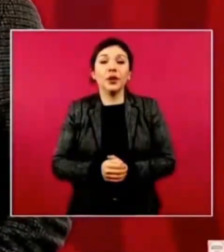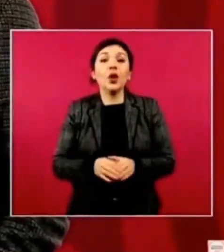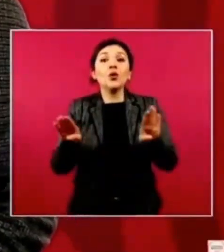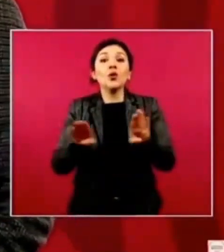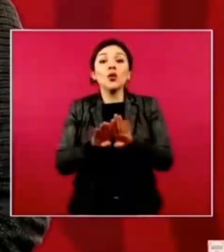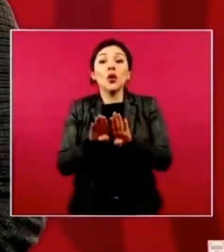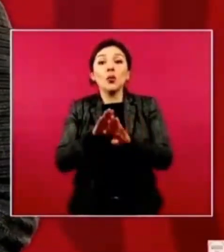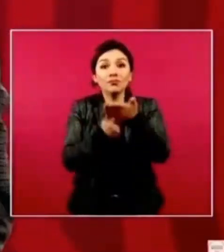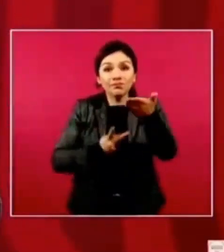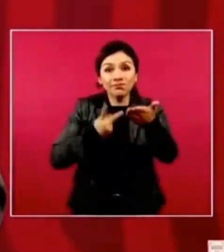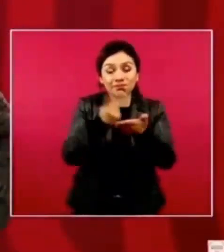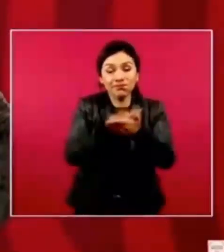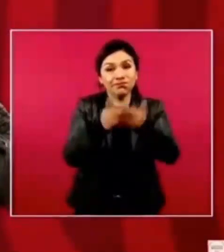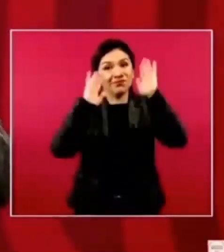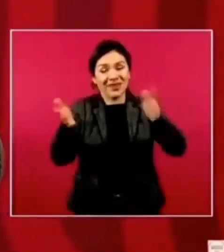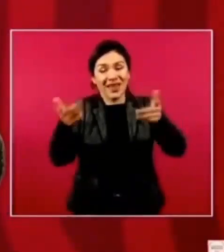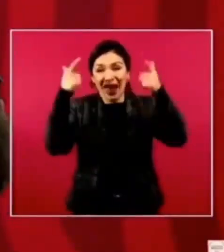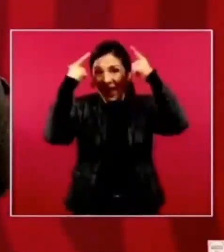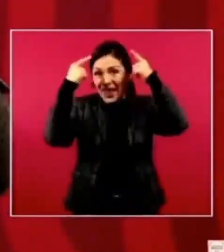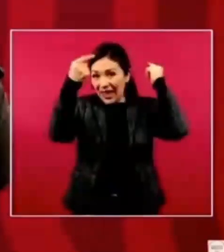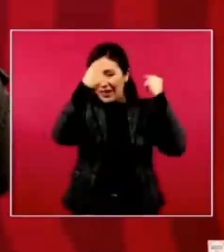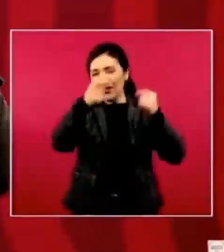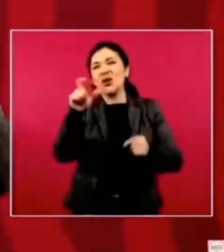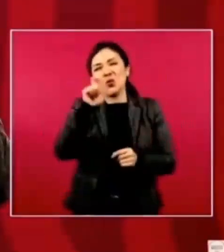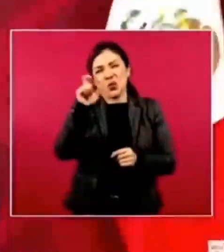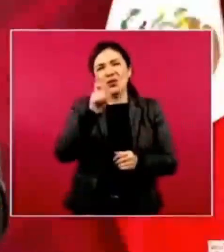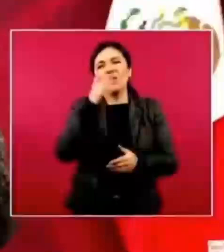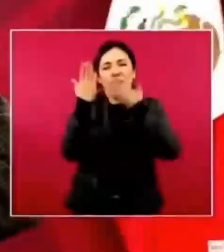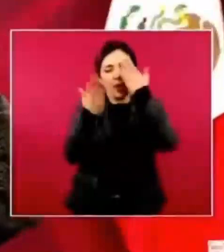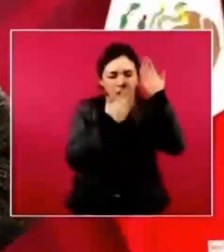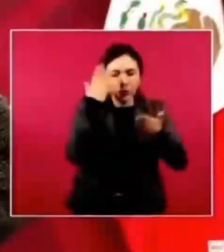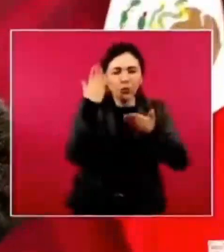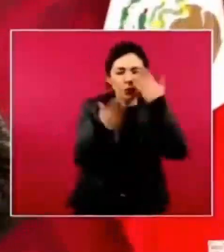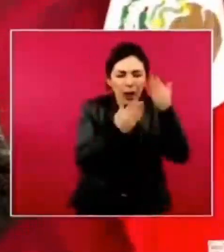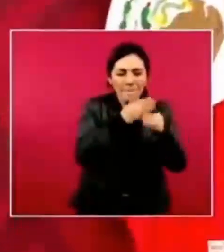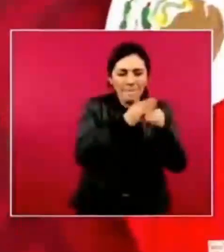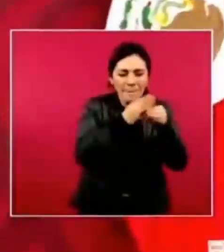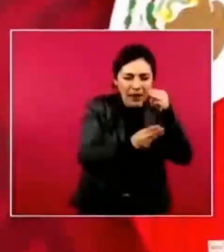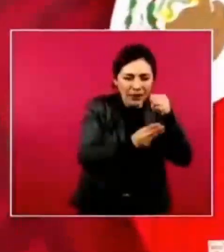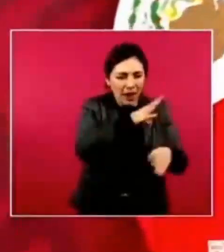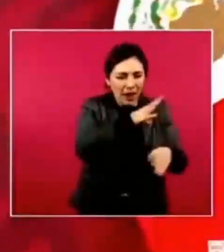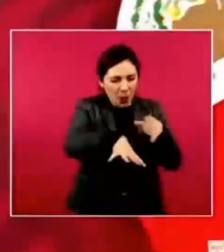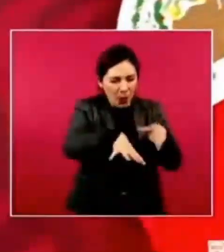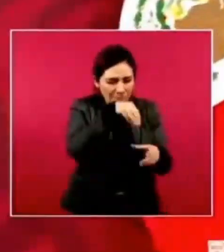recibirse, después de que se cursan todas las materias,